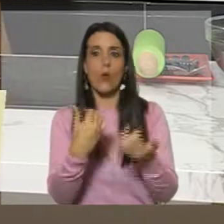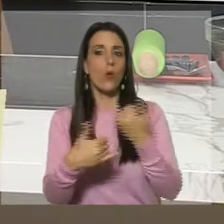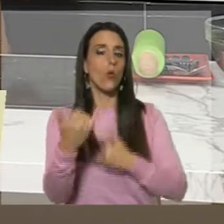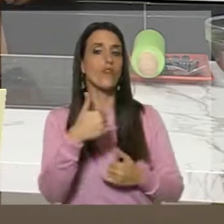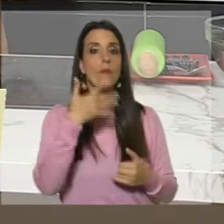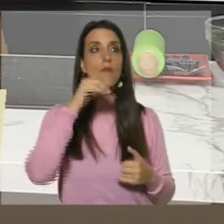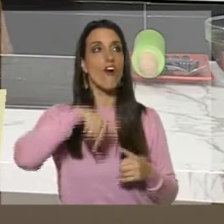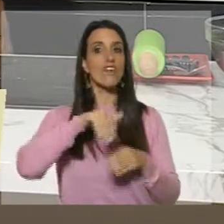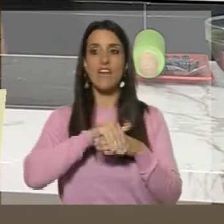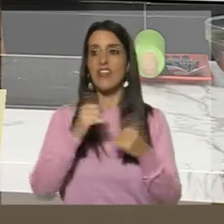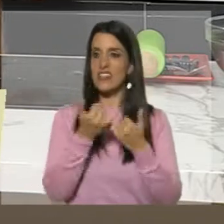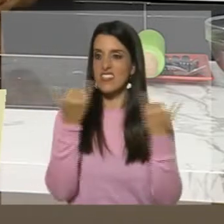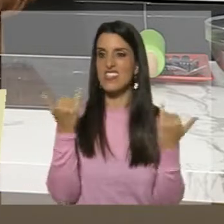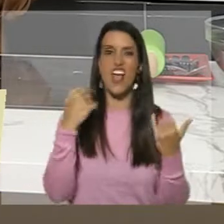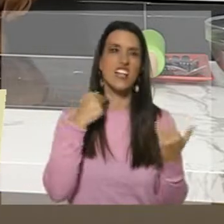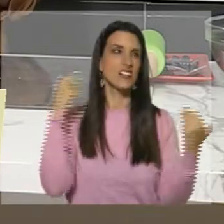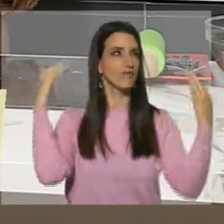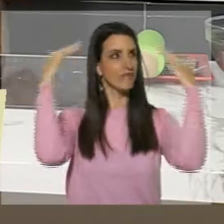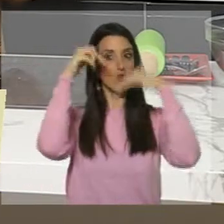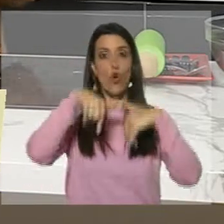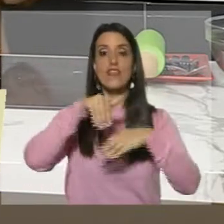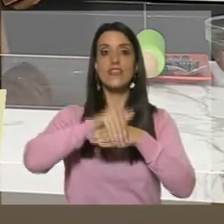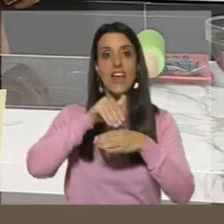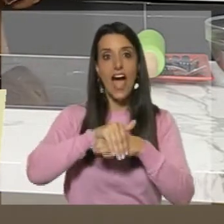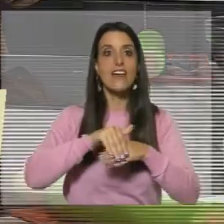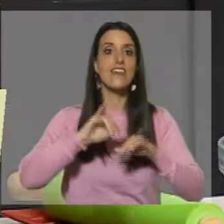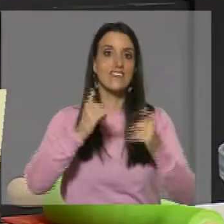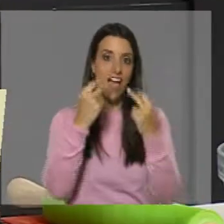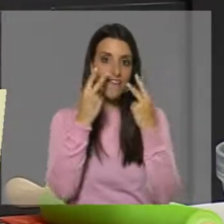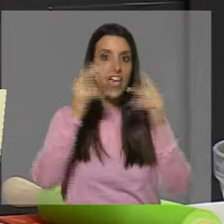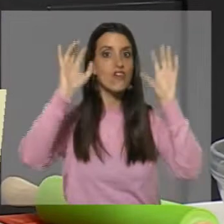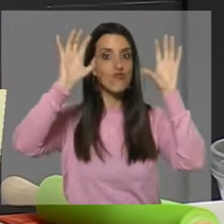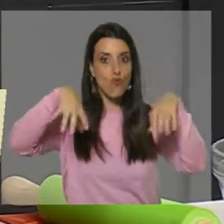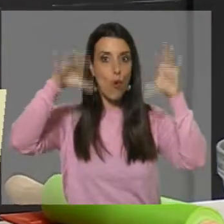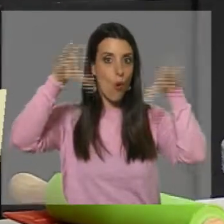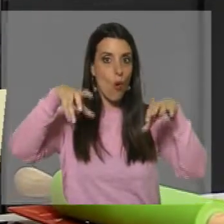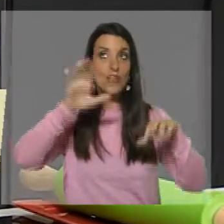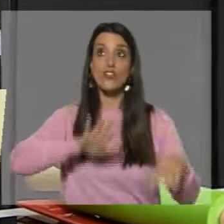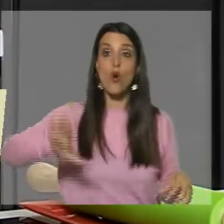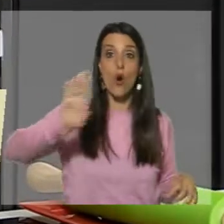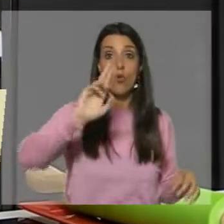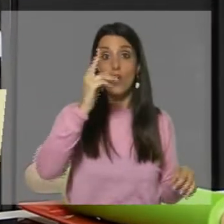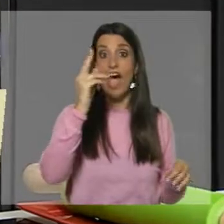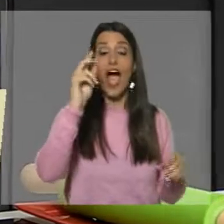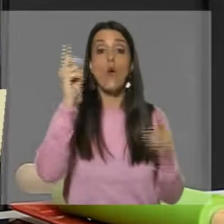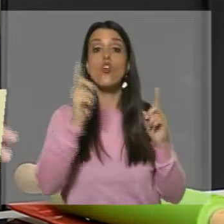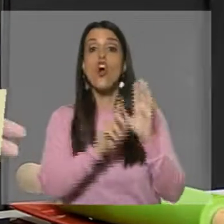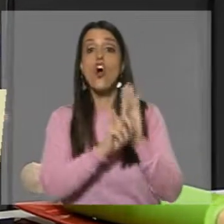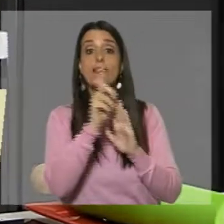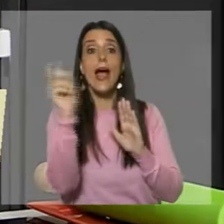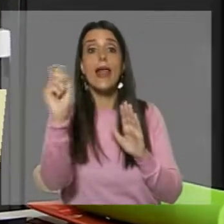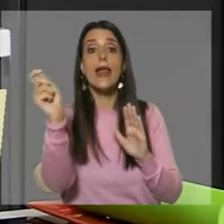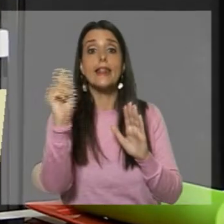Esta tarde así, este día gris, para esta tarde que ya se ve que va a ser con lluvia, en gran parte del país hay hasta alerta en el norte, alerta, sobre todo